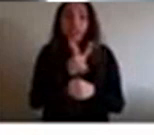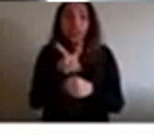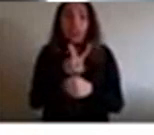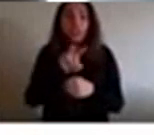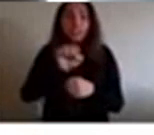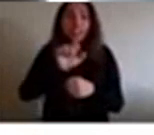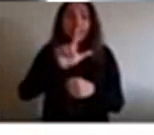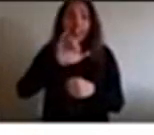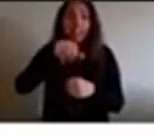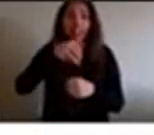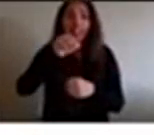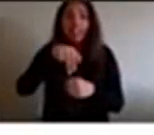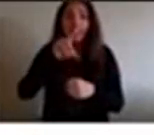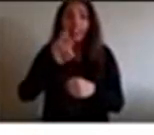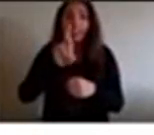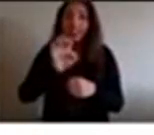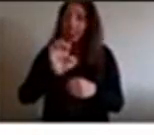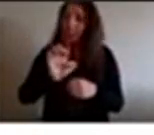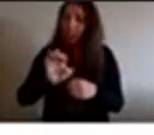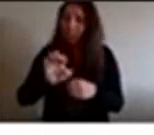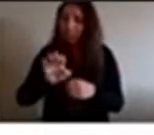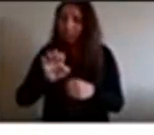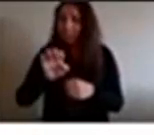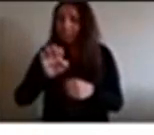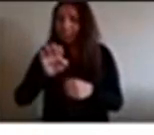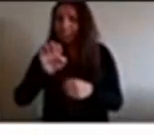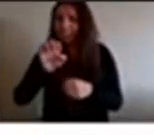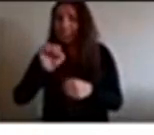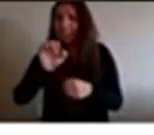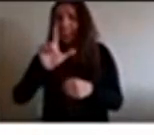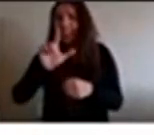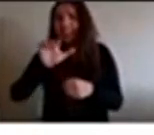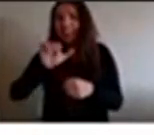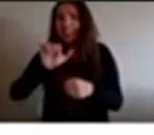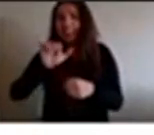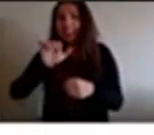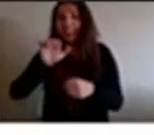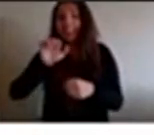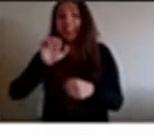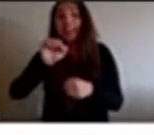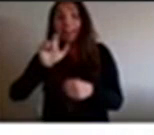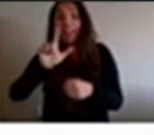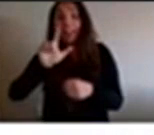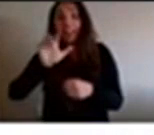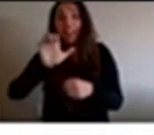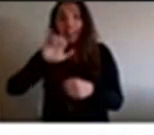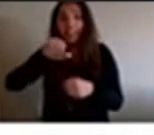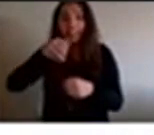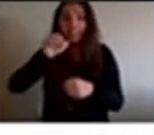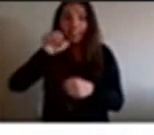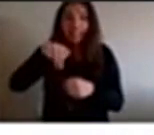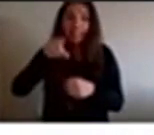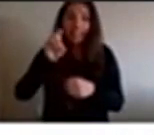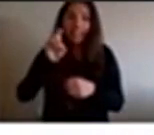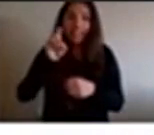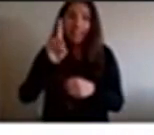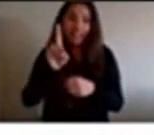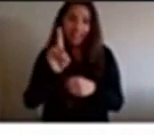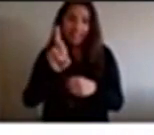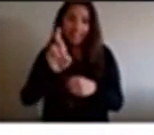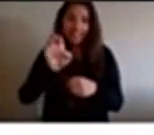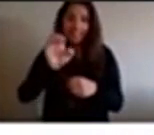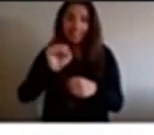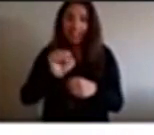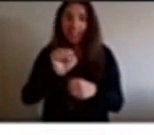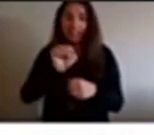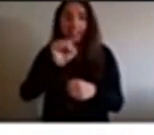Colombia, de igual manera Alejandra Escobar de Desbaes Chile. Para un saludo especial para todos los participantes y me